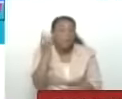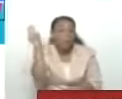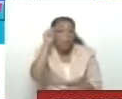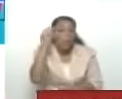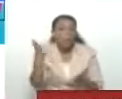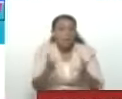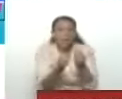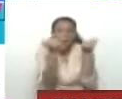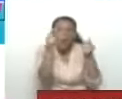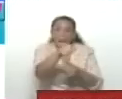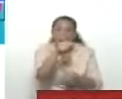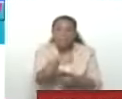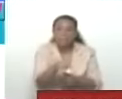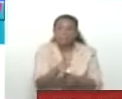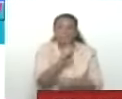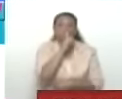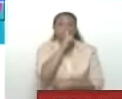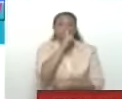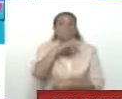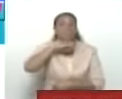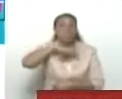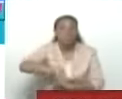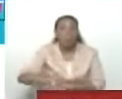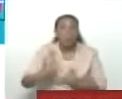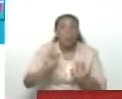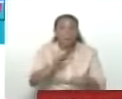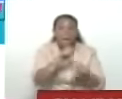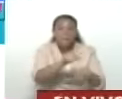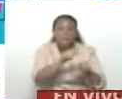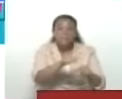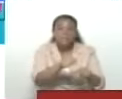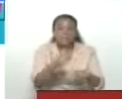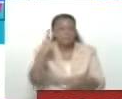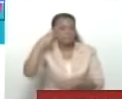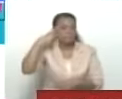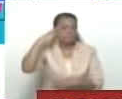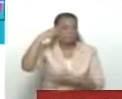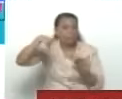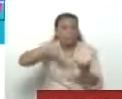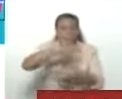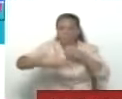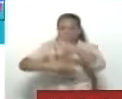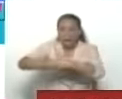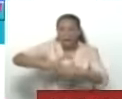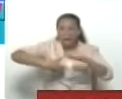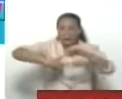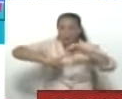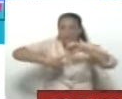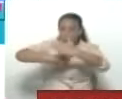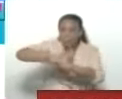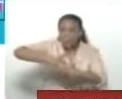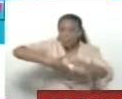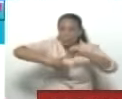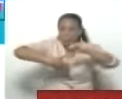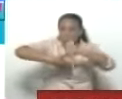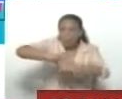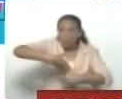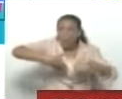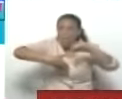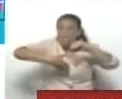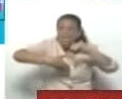maestra. Y eso es un hito en el fascismo de América del Sur. Ahora el otro hito es este